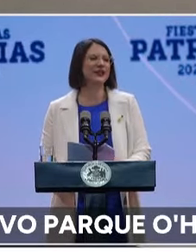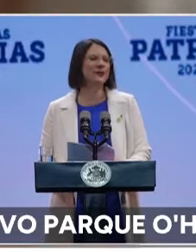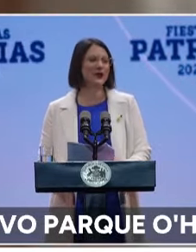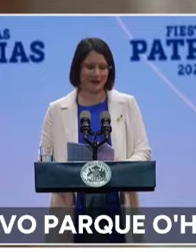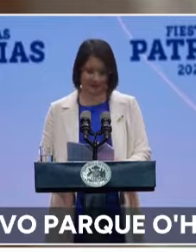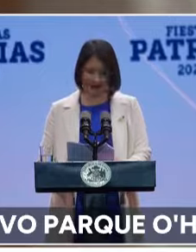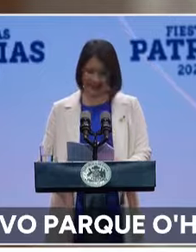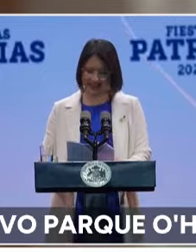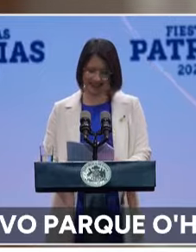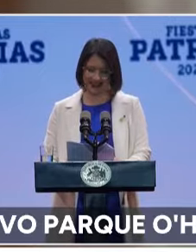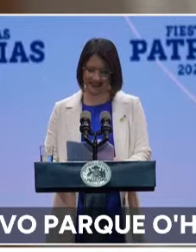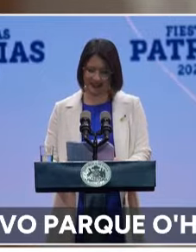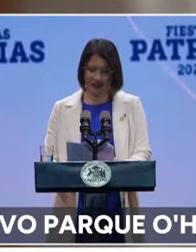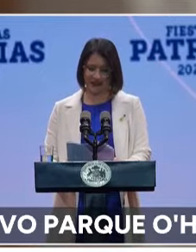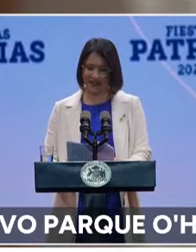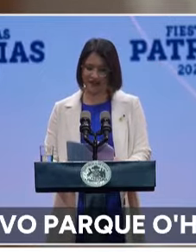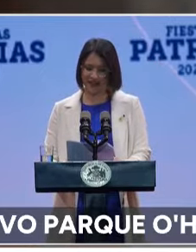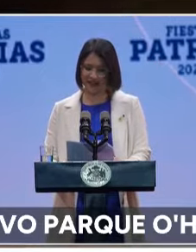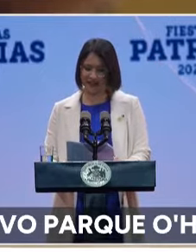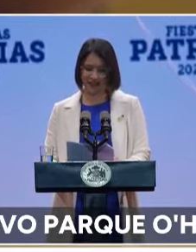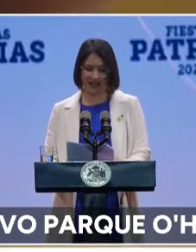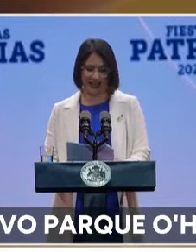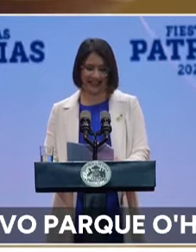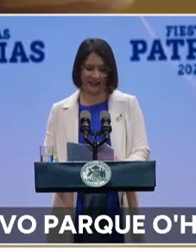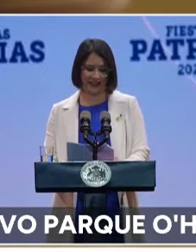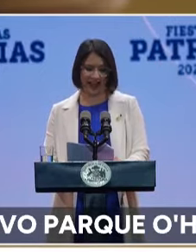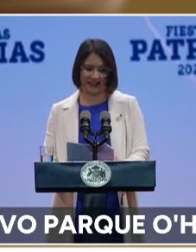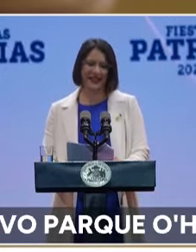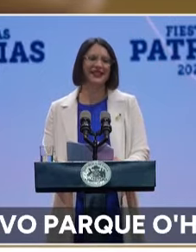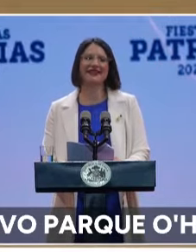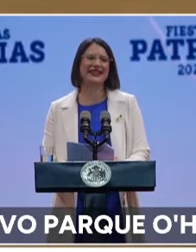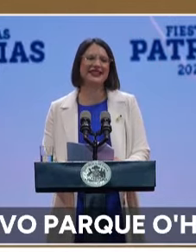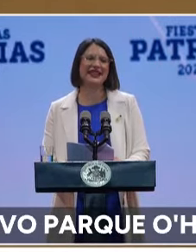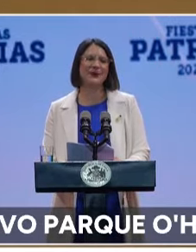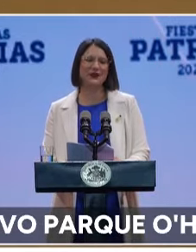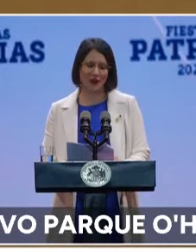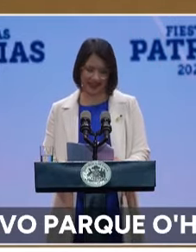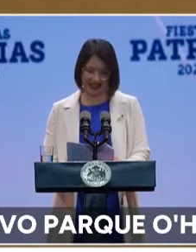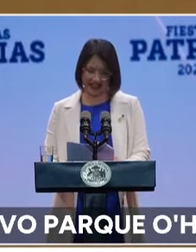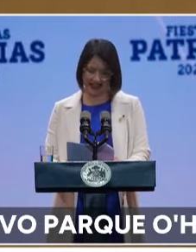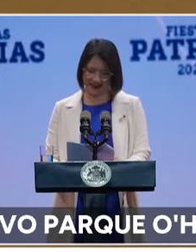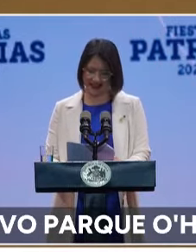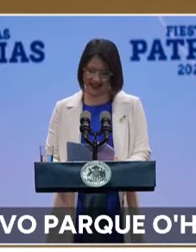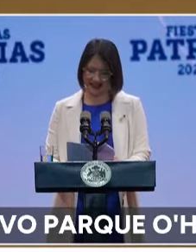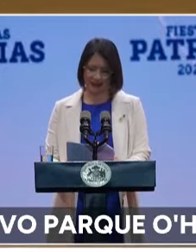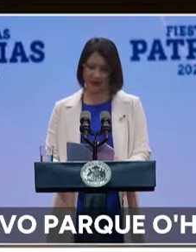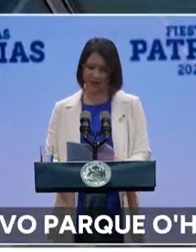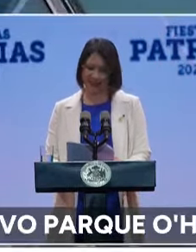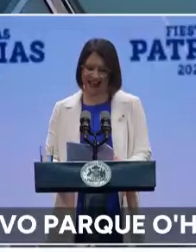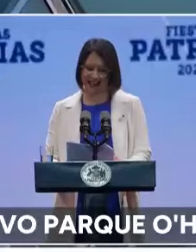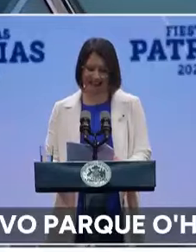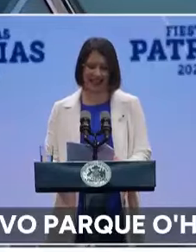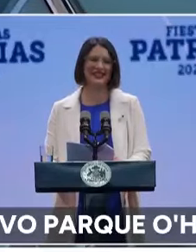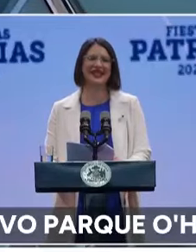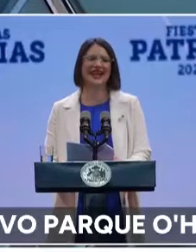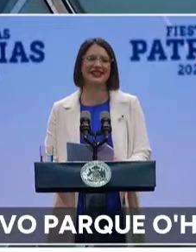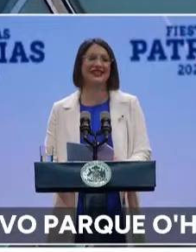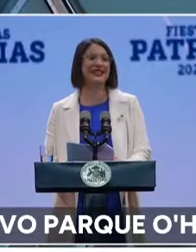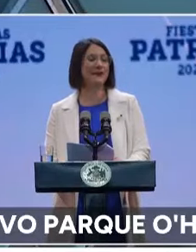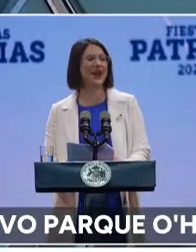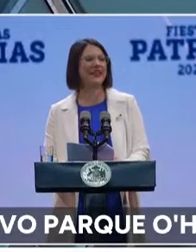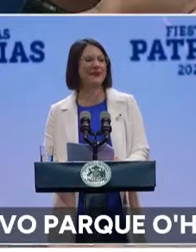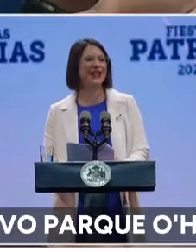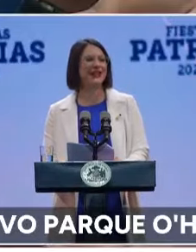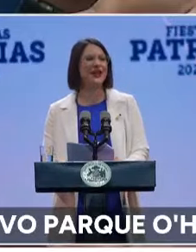Suprema exigió transparencia de un proceso que inició por las conversaciones de Vivanco con Hermosilla, chats que la Fiscalía ya entregó a la